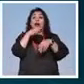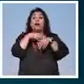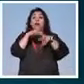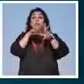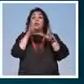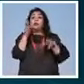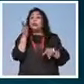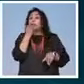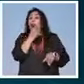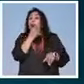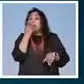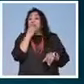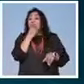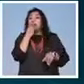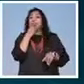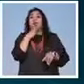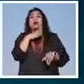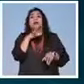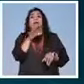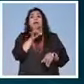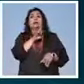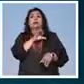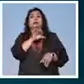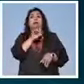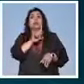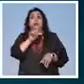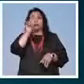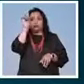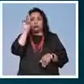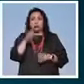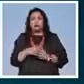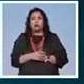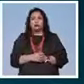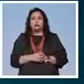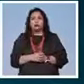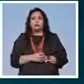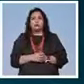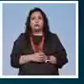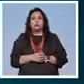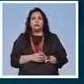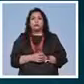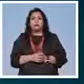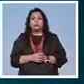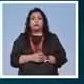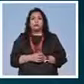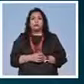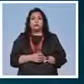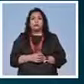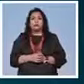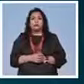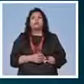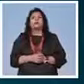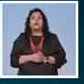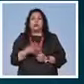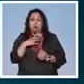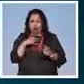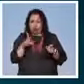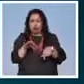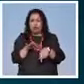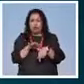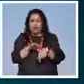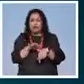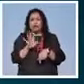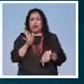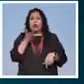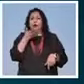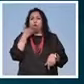temas bíblicos, dotando de un temor de Dios. ¿Qué ocultos tenéis al sabio soberbio? Hay música en vivo, como